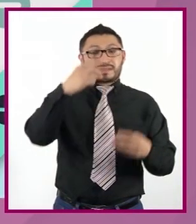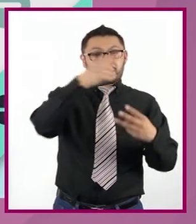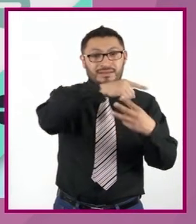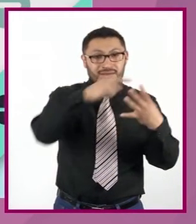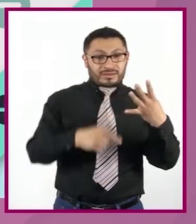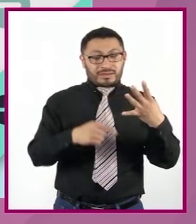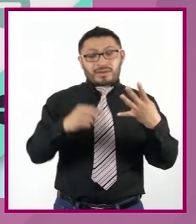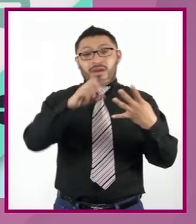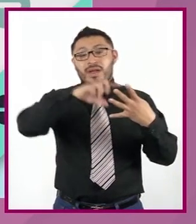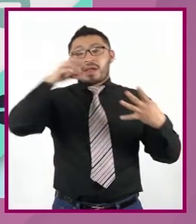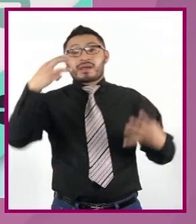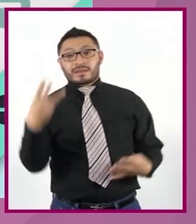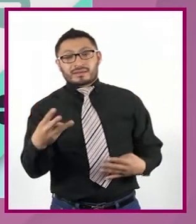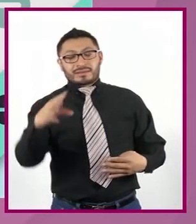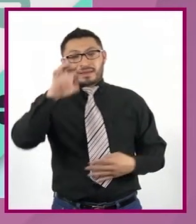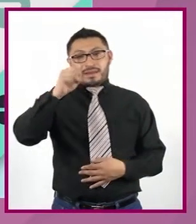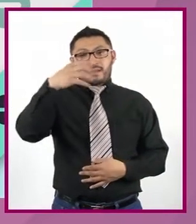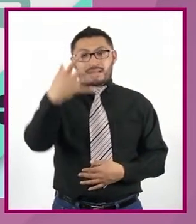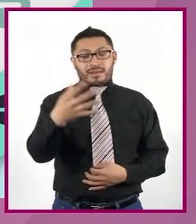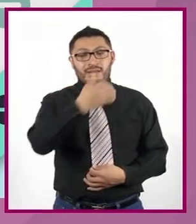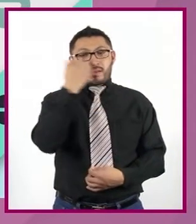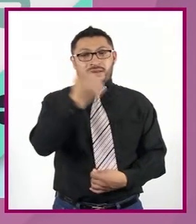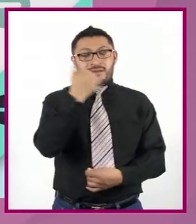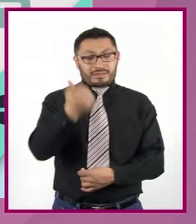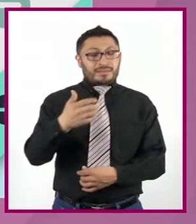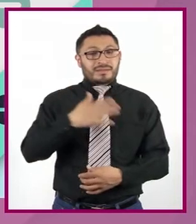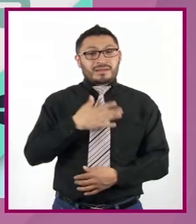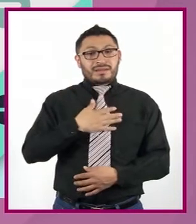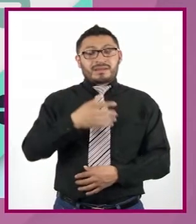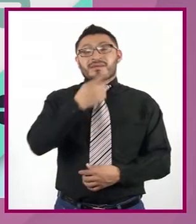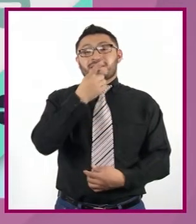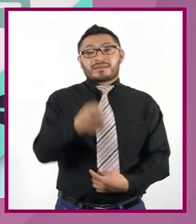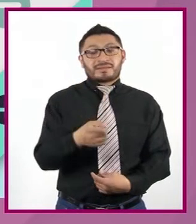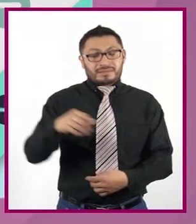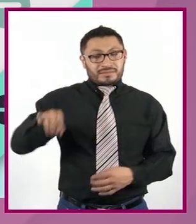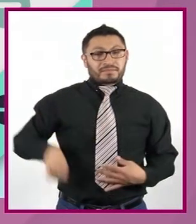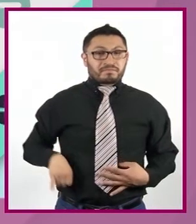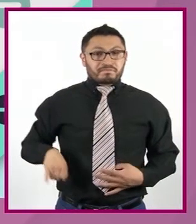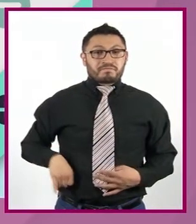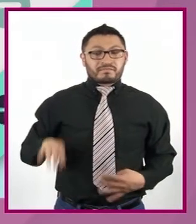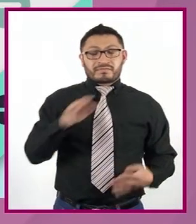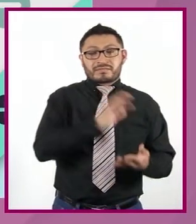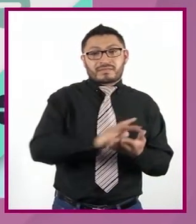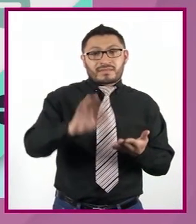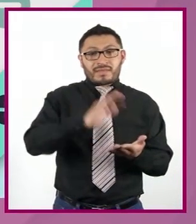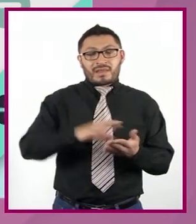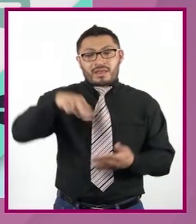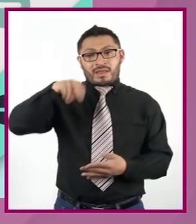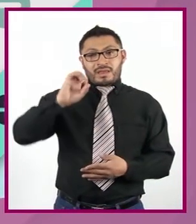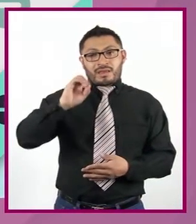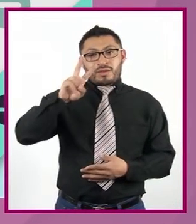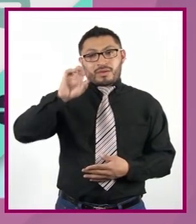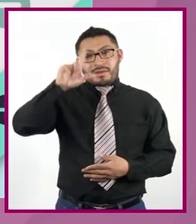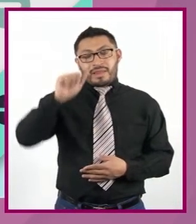respuestas. 65 de mis alumnas y alumnos expresaron que se interesaban en la lectura de novelas de ciencia ficción, lo